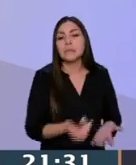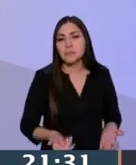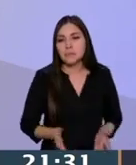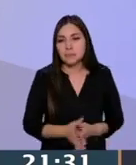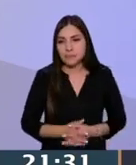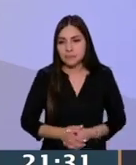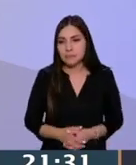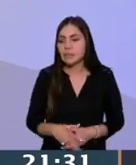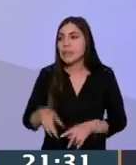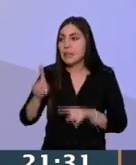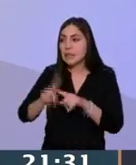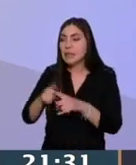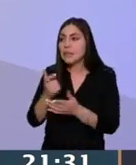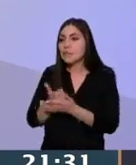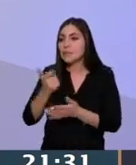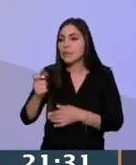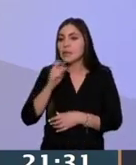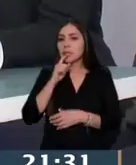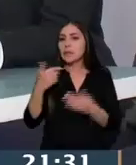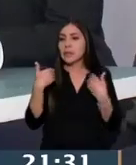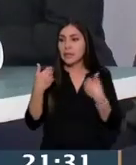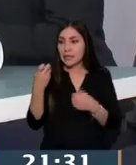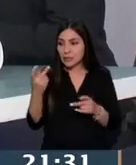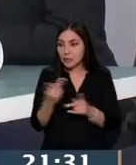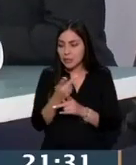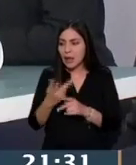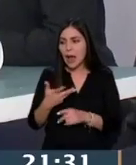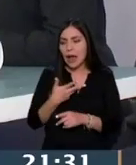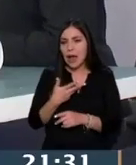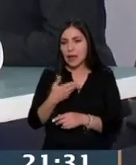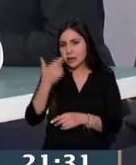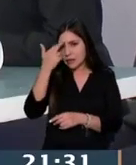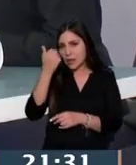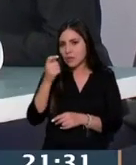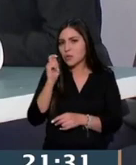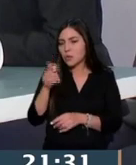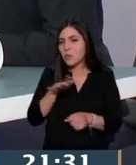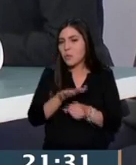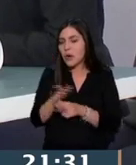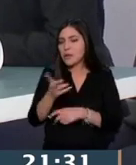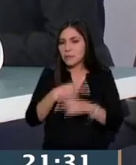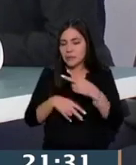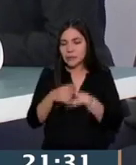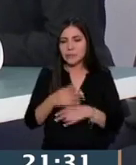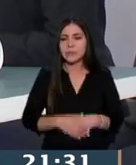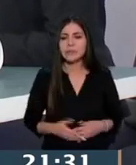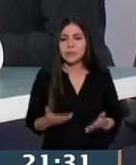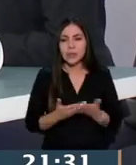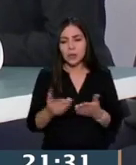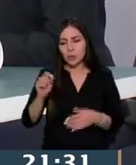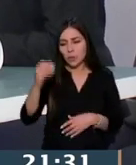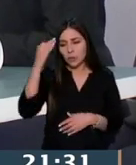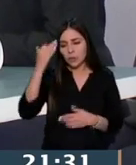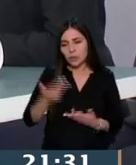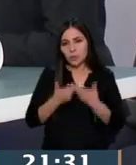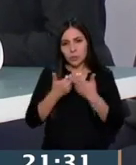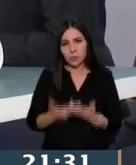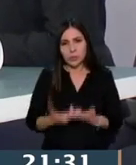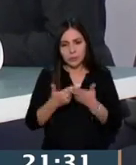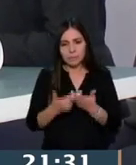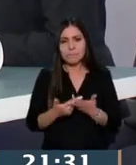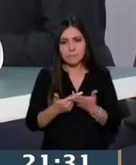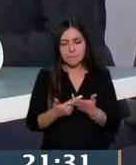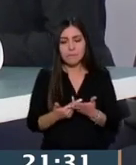un contexto también para esto. Y bueno, ya nada más rápido, nos queda bien poquito tiempo, Miguel, pero no quiero dejar de